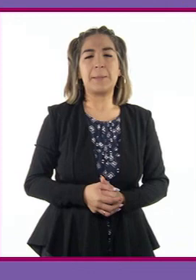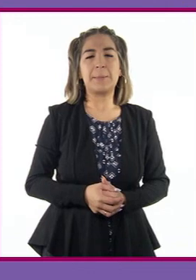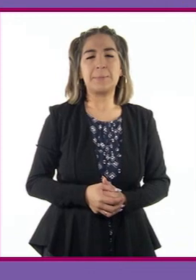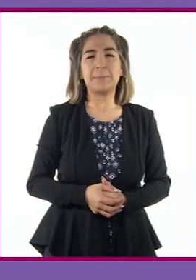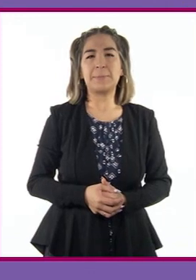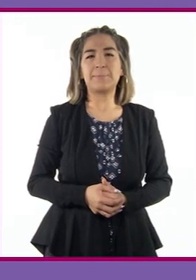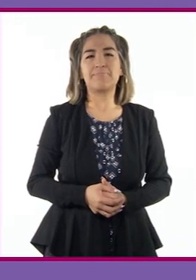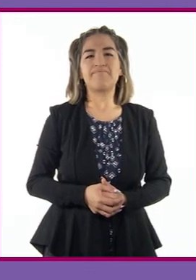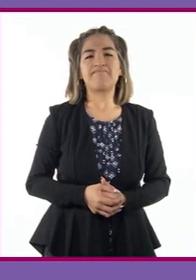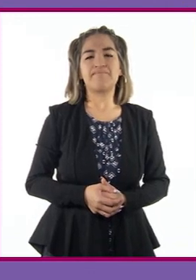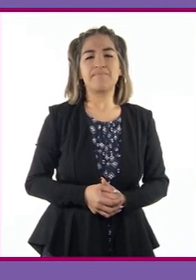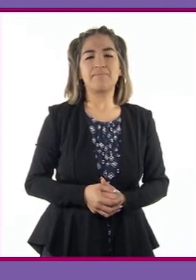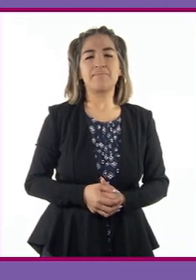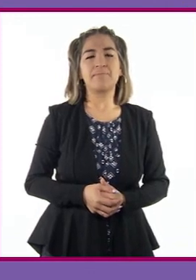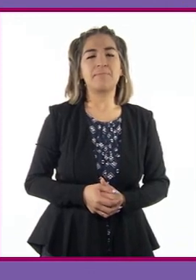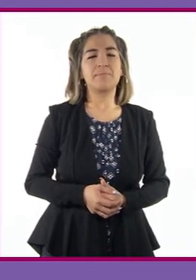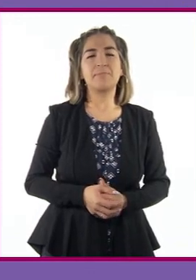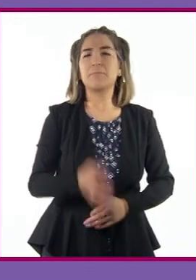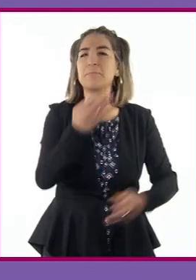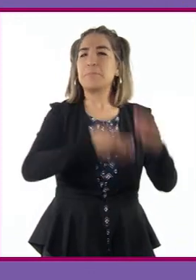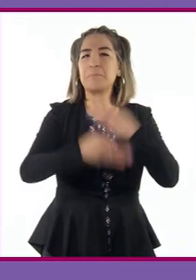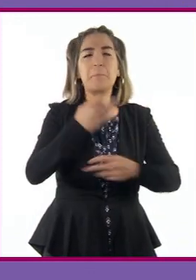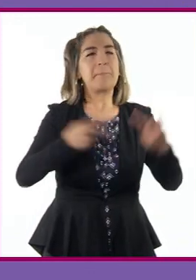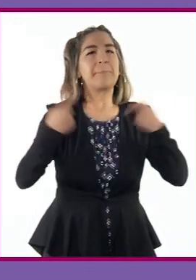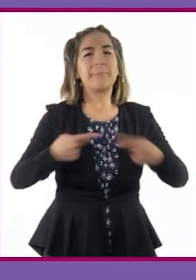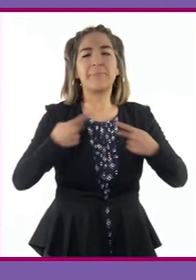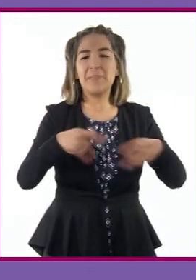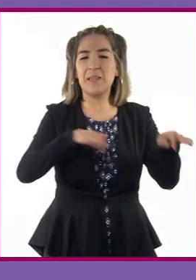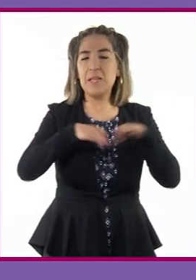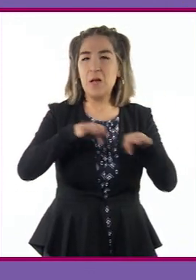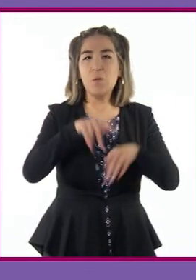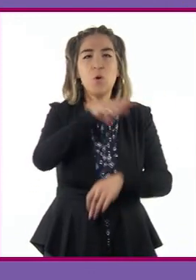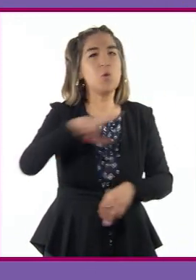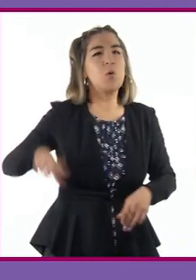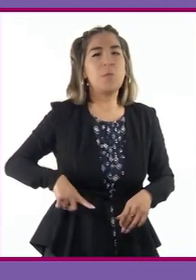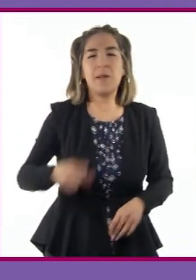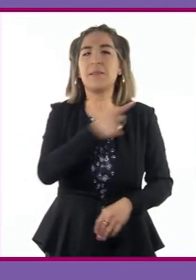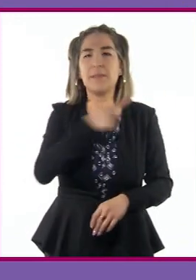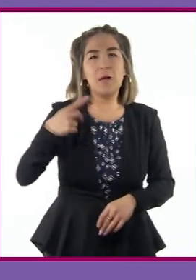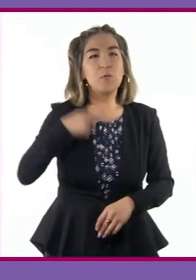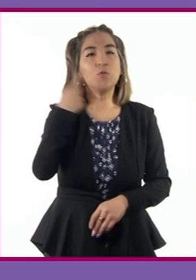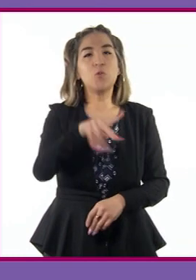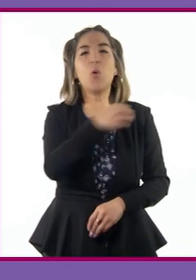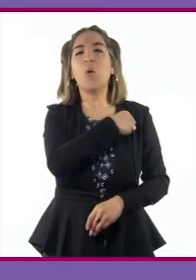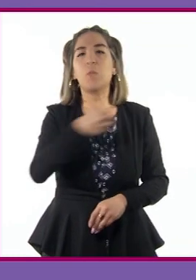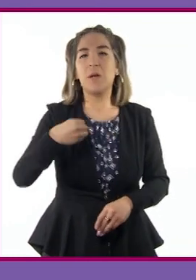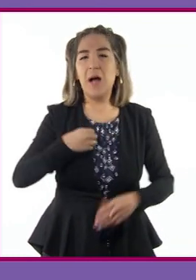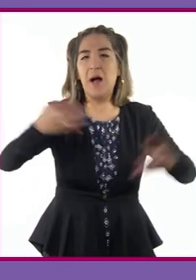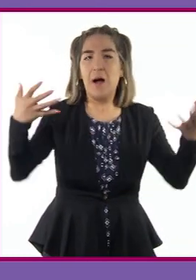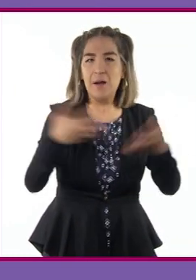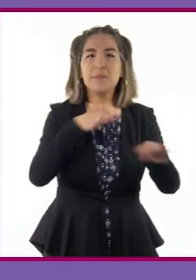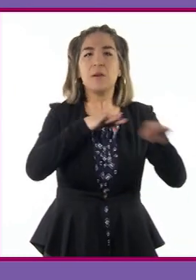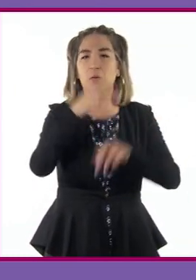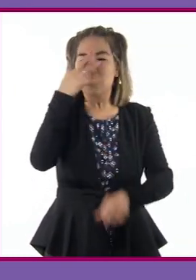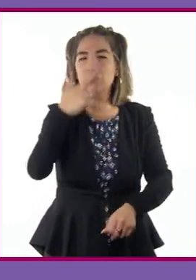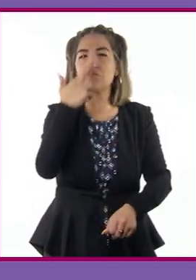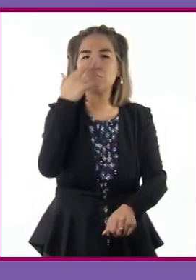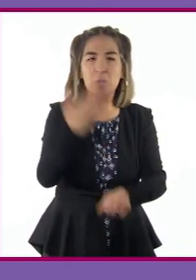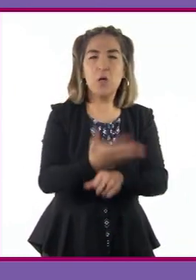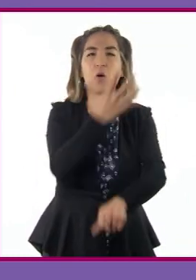Todos los servidores públicos tienen la obligación de conducirse de manera adecuada y honesta. En caso de no ser